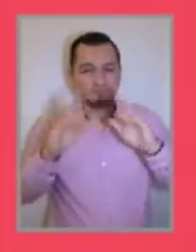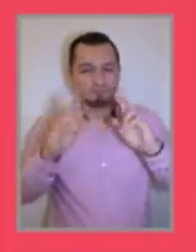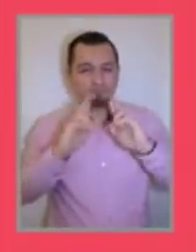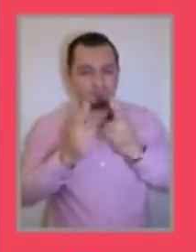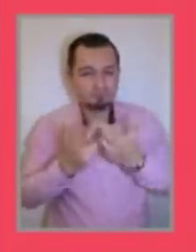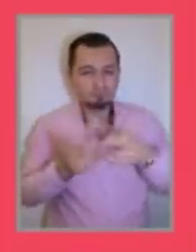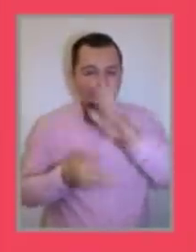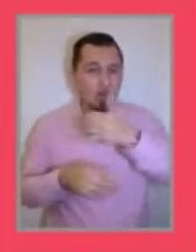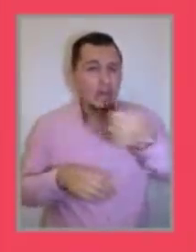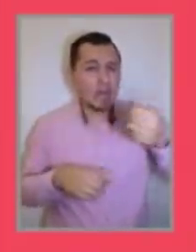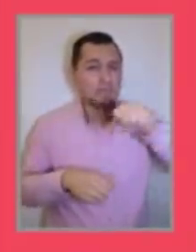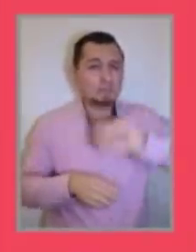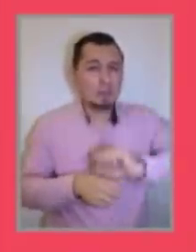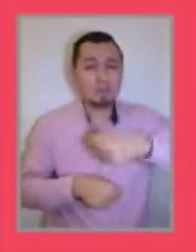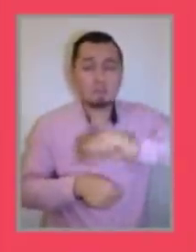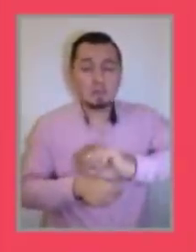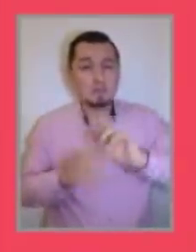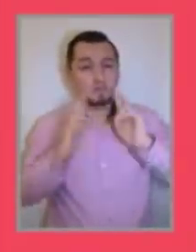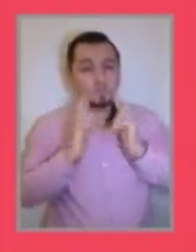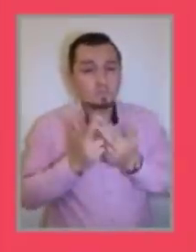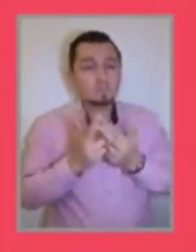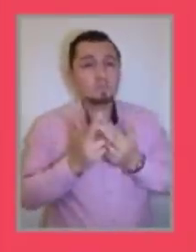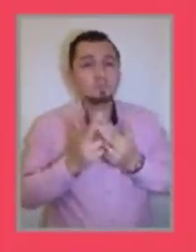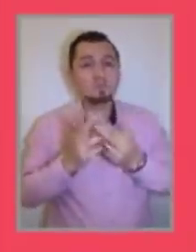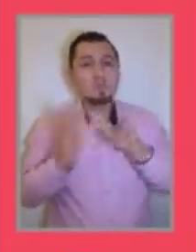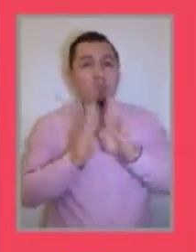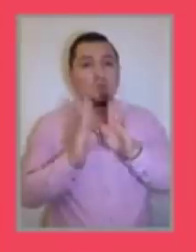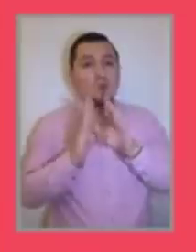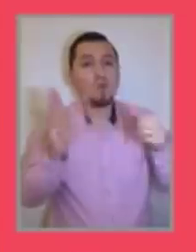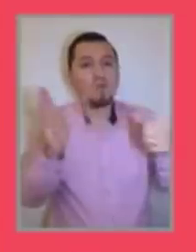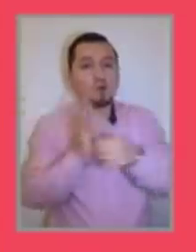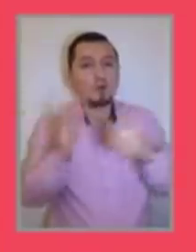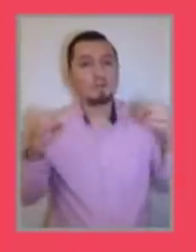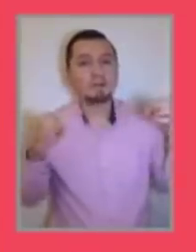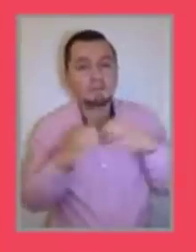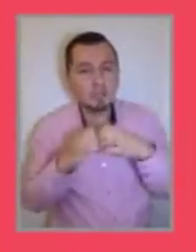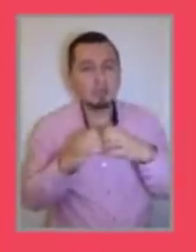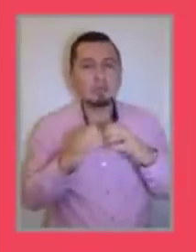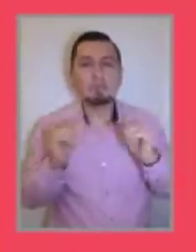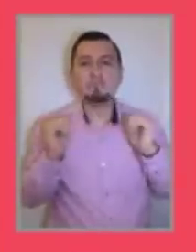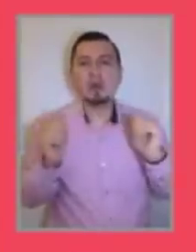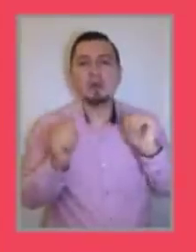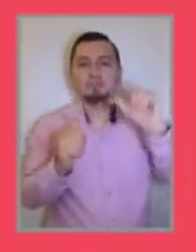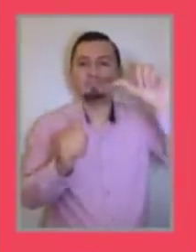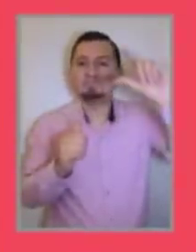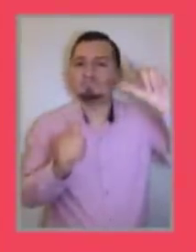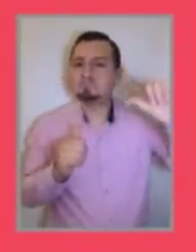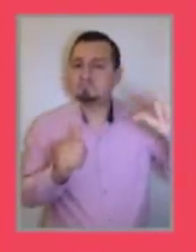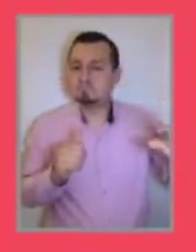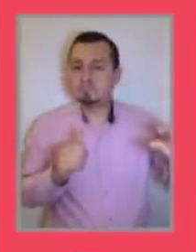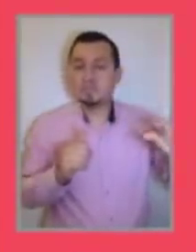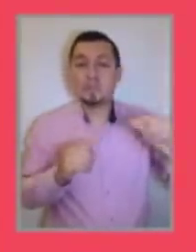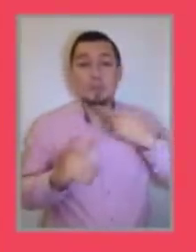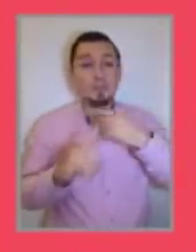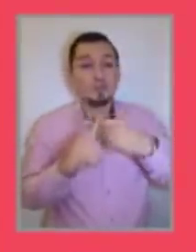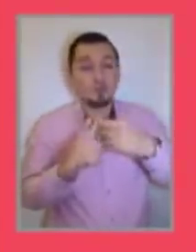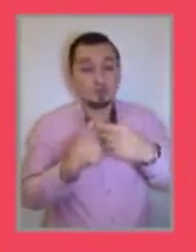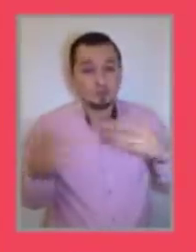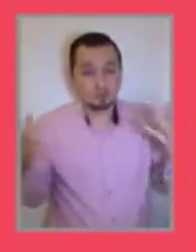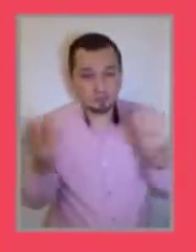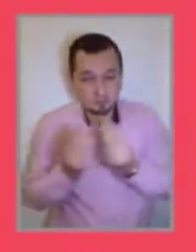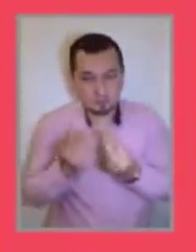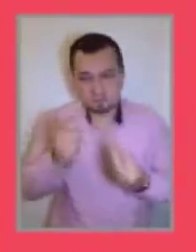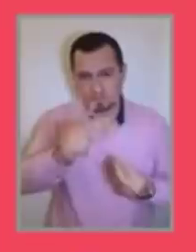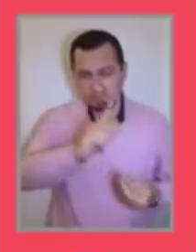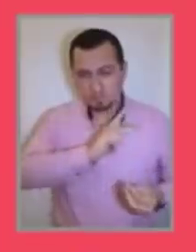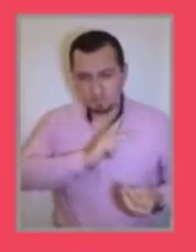cada semana, los indicadores del botón de emergencia. Dos, monitoreando el tema del porcentaje de positividad. Tres, el porcentaje